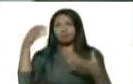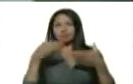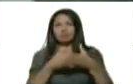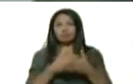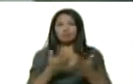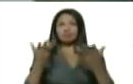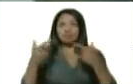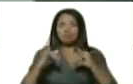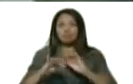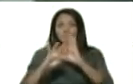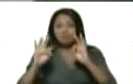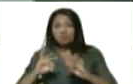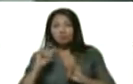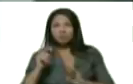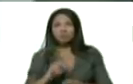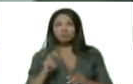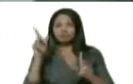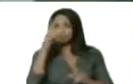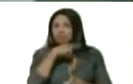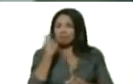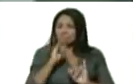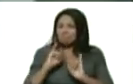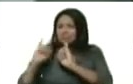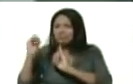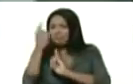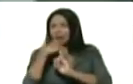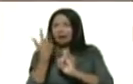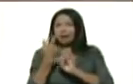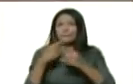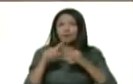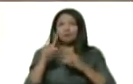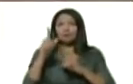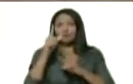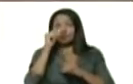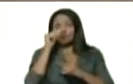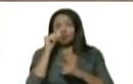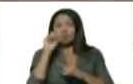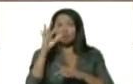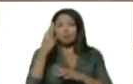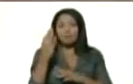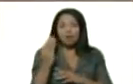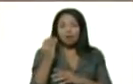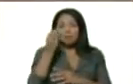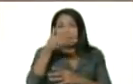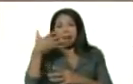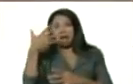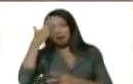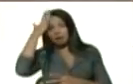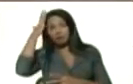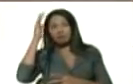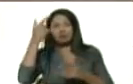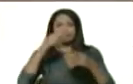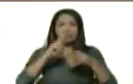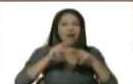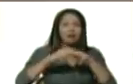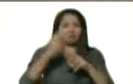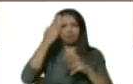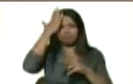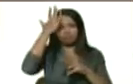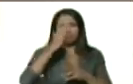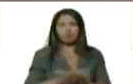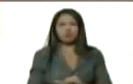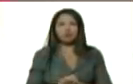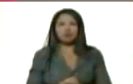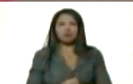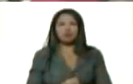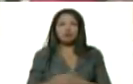Vienen del mismo planeta, miren, son igualitos. Lo único que uno tiene el pelo medio blanco ahora y el otro día le queda negro. El planeta de